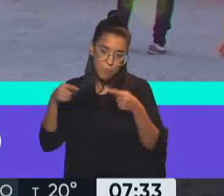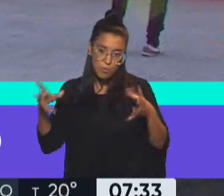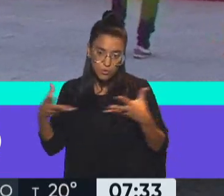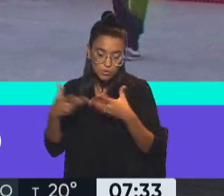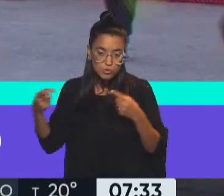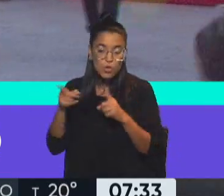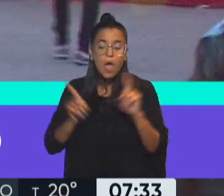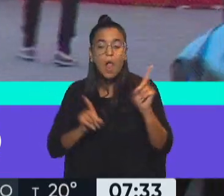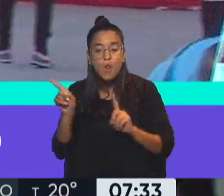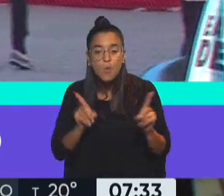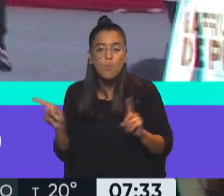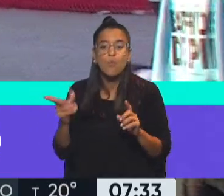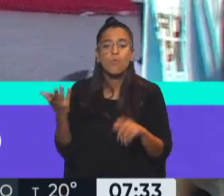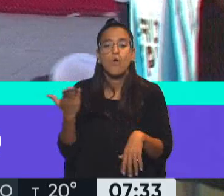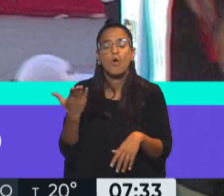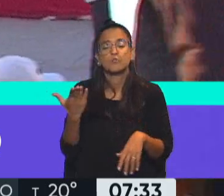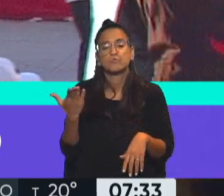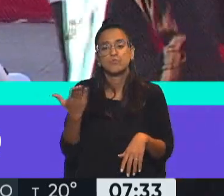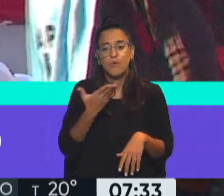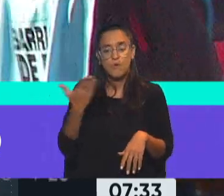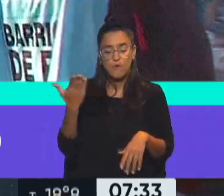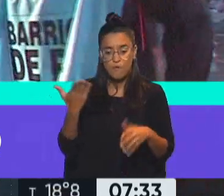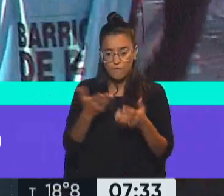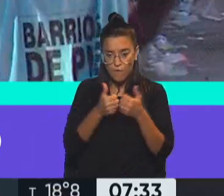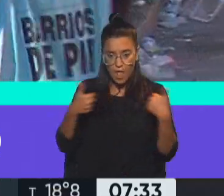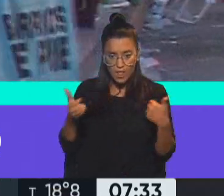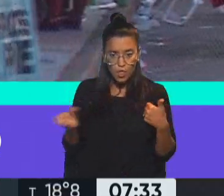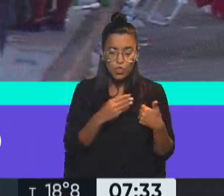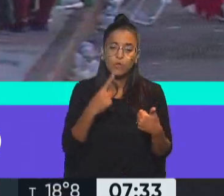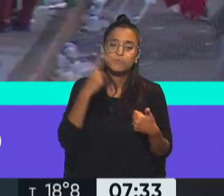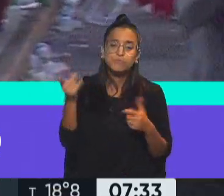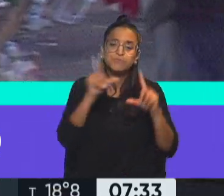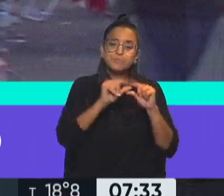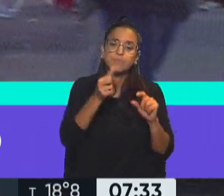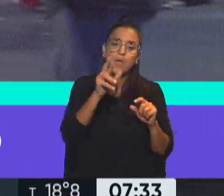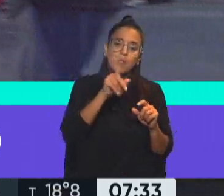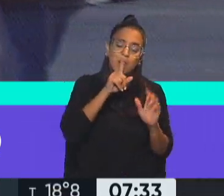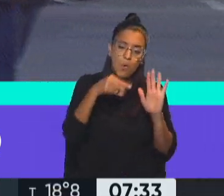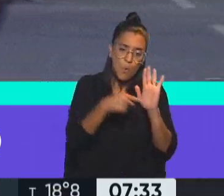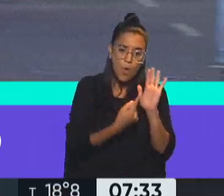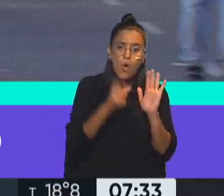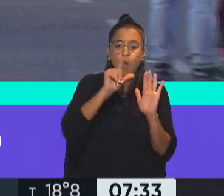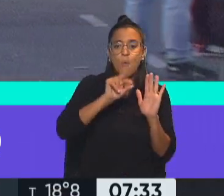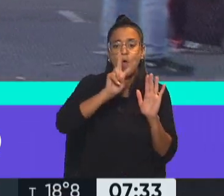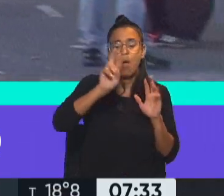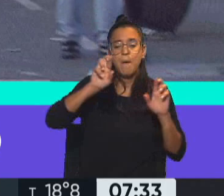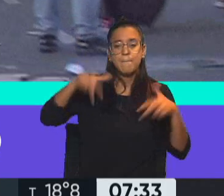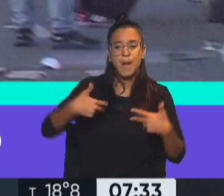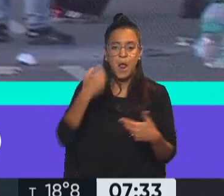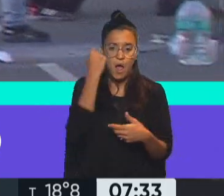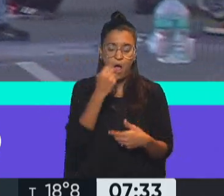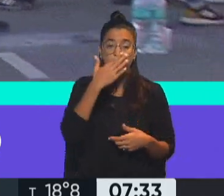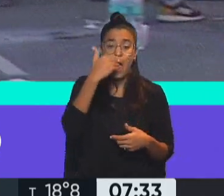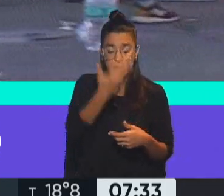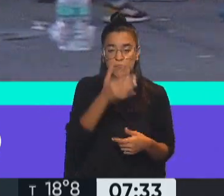también algunos del frente de todos objetaron el artículo número 2 que hablaba de este plan económico y que luego